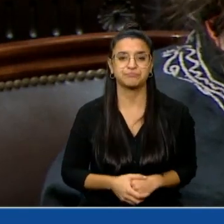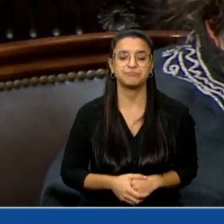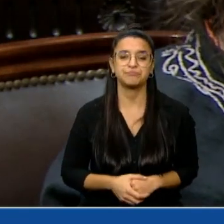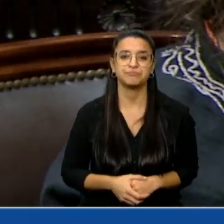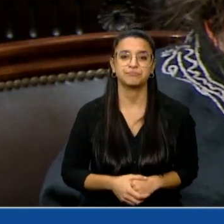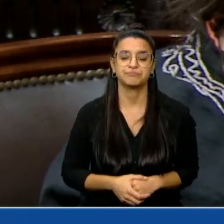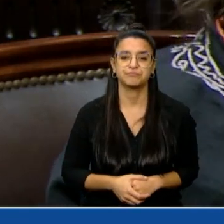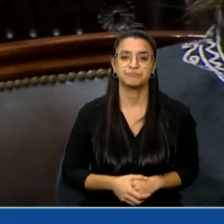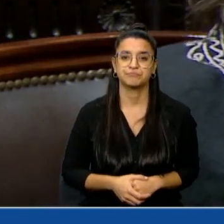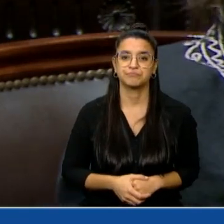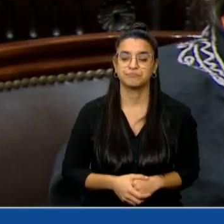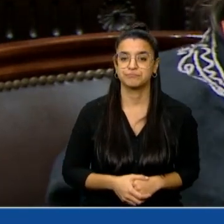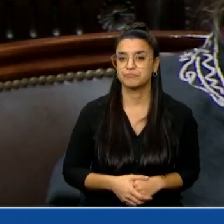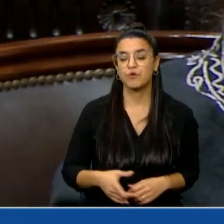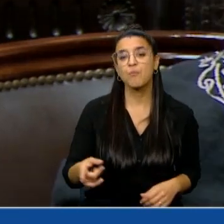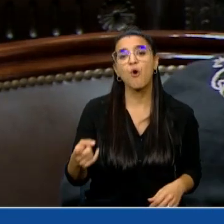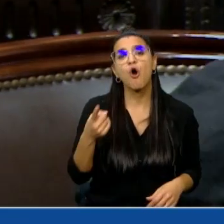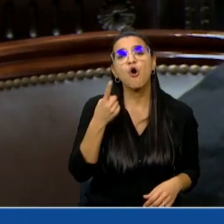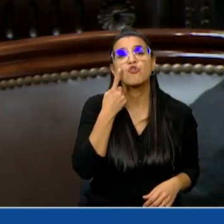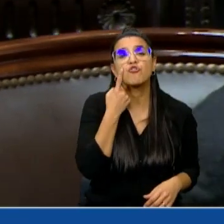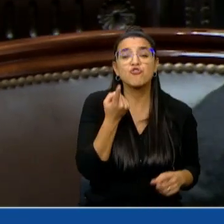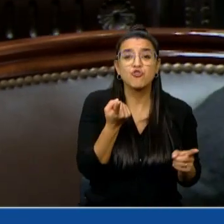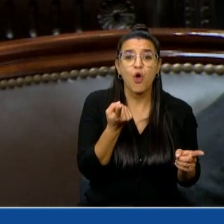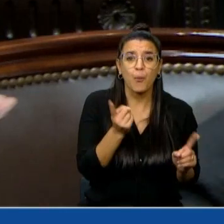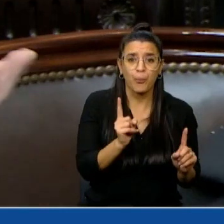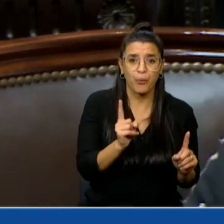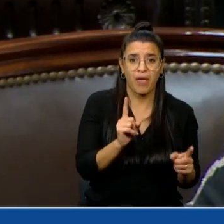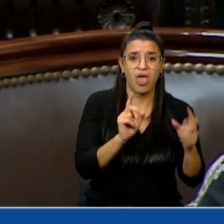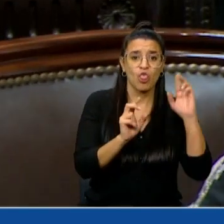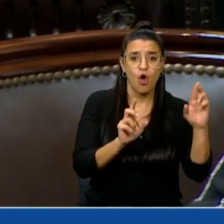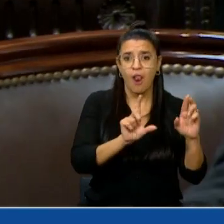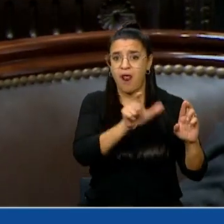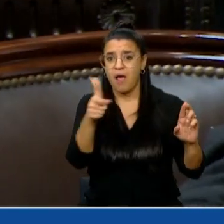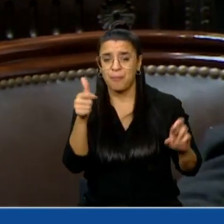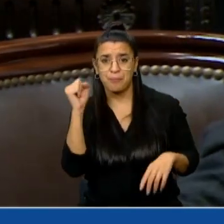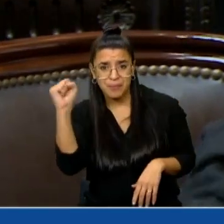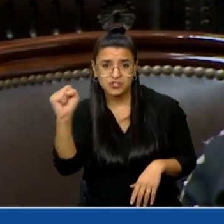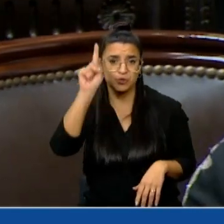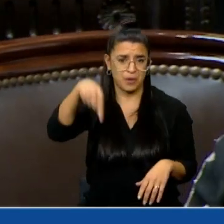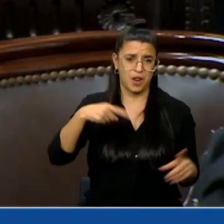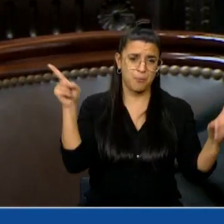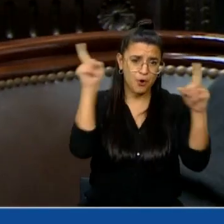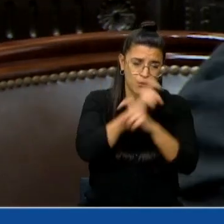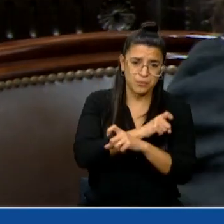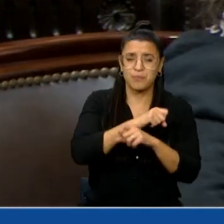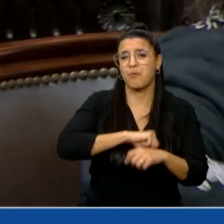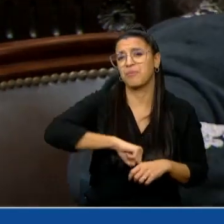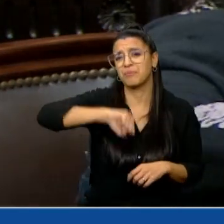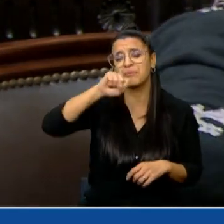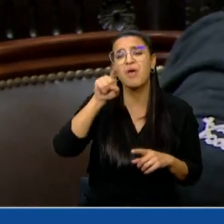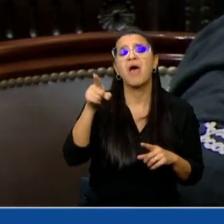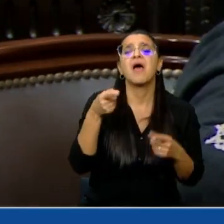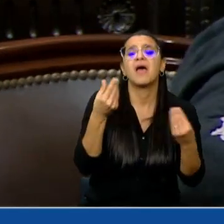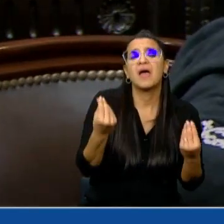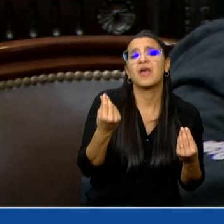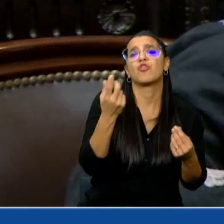La no contemplar la especificación trajo problemas inmediatamente. Luego de la devaluación en 2002,